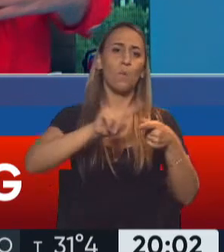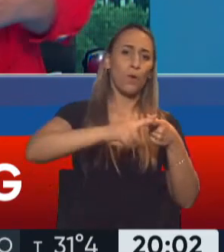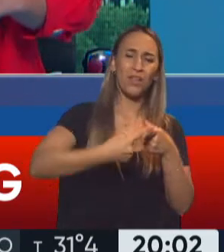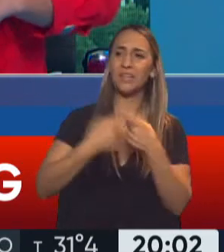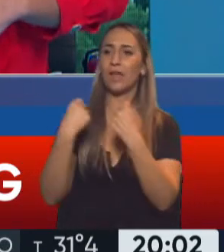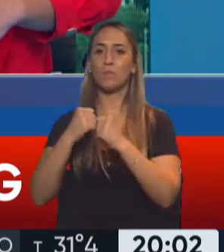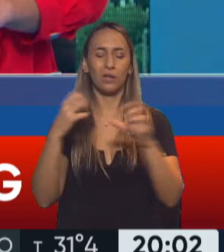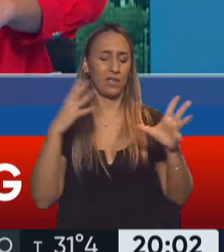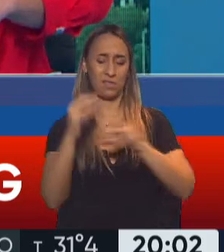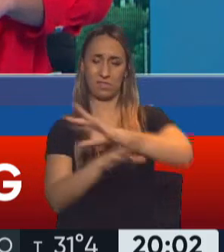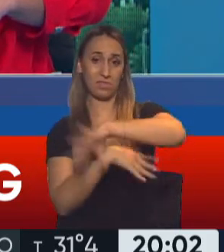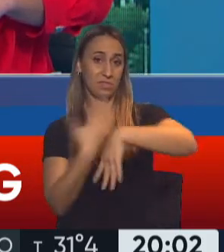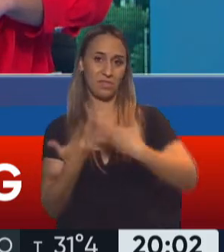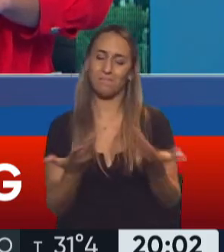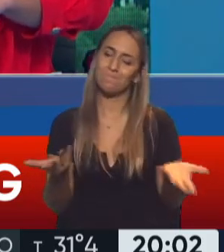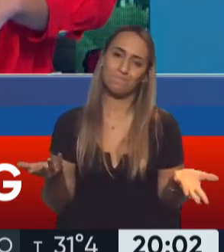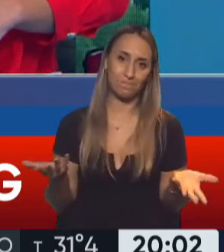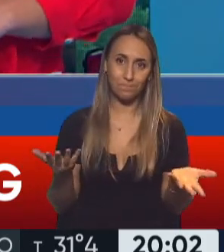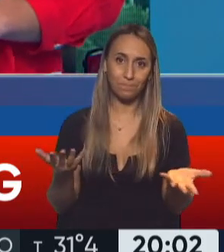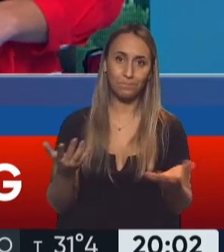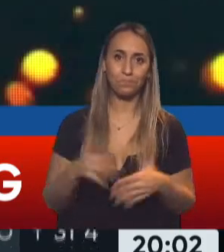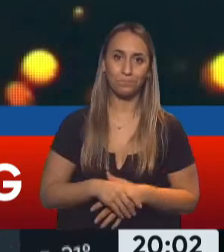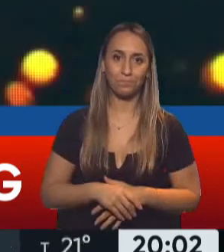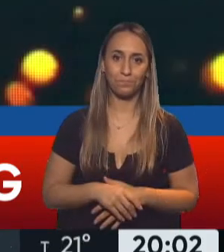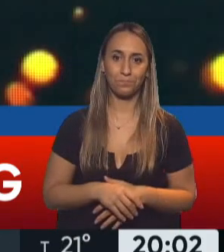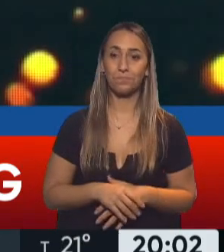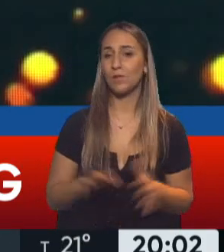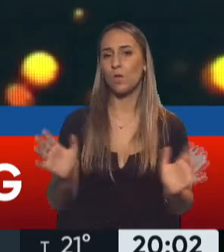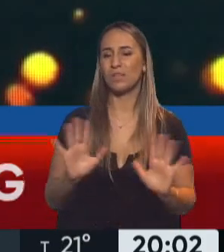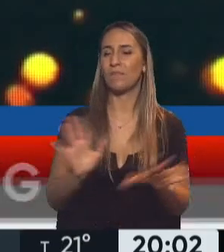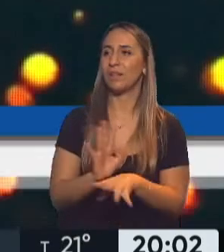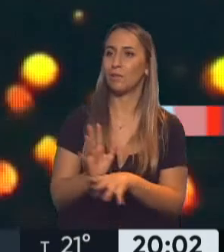deporte con la diplomacia, y que la estamos viendo en esta semana. No era necesaria la ayuda, muy claro. Gracias, Ayelen.